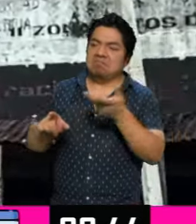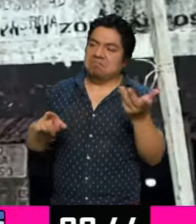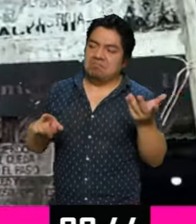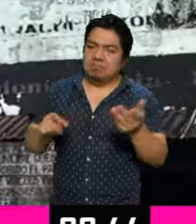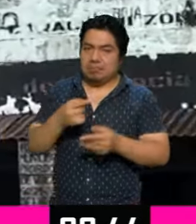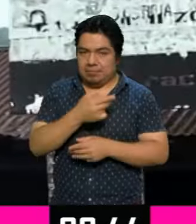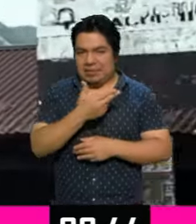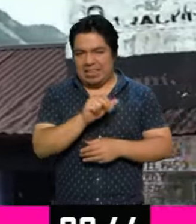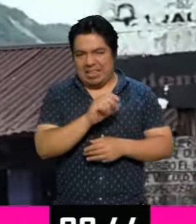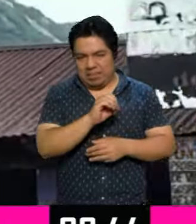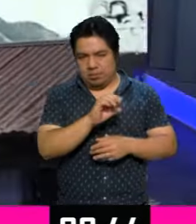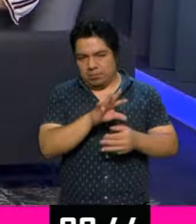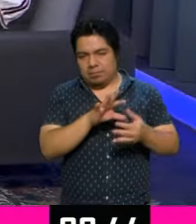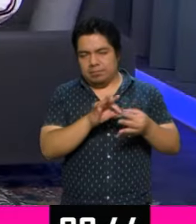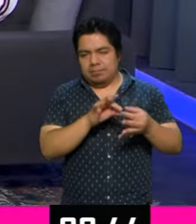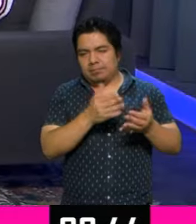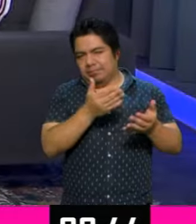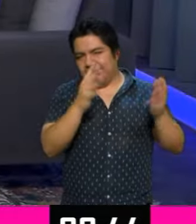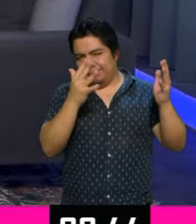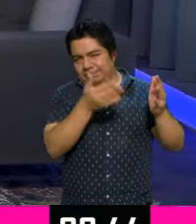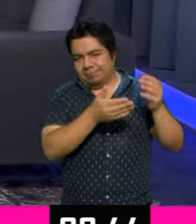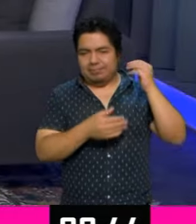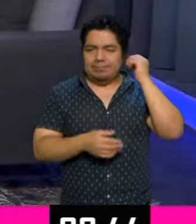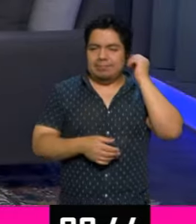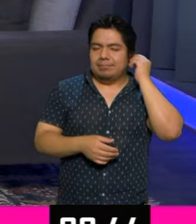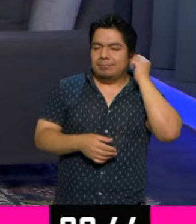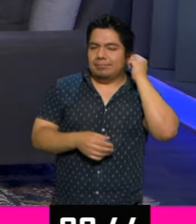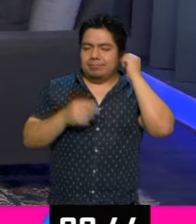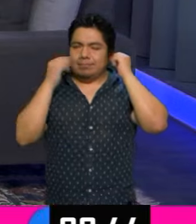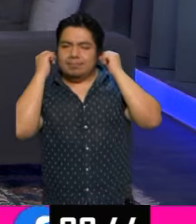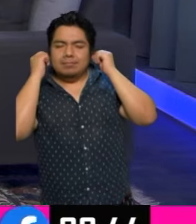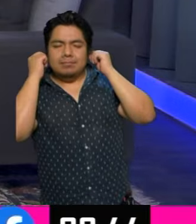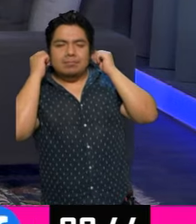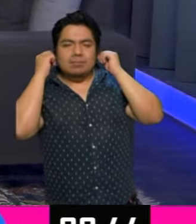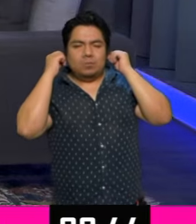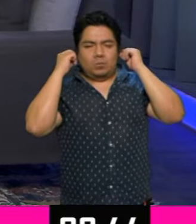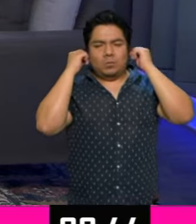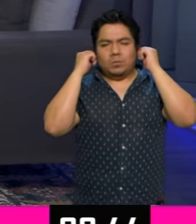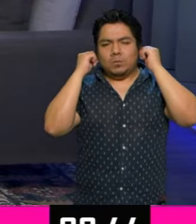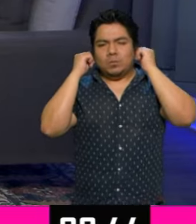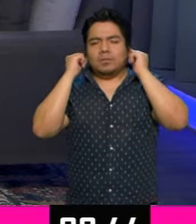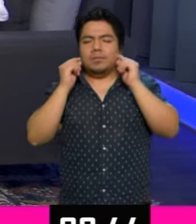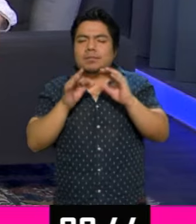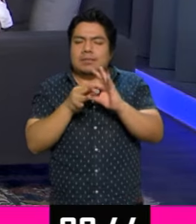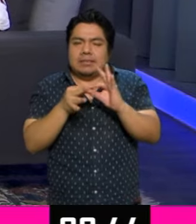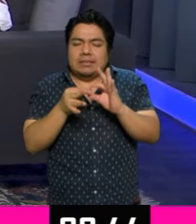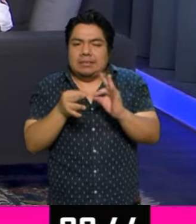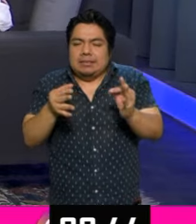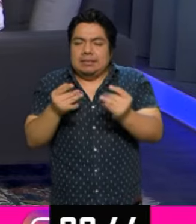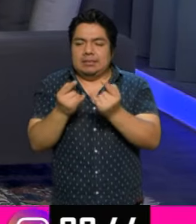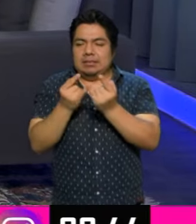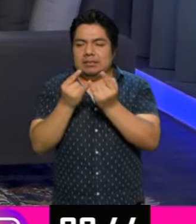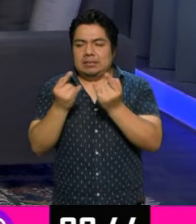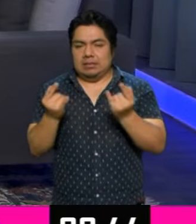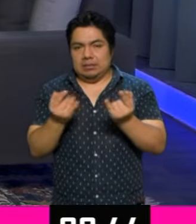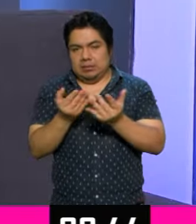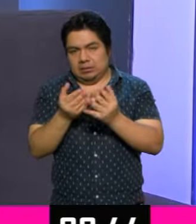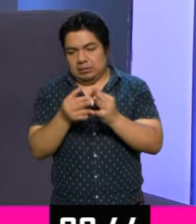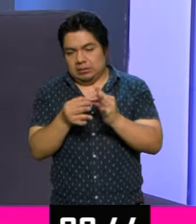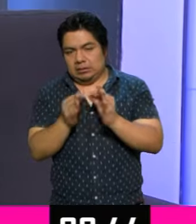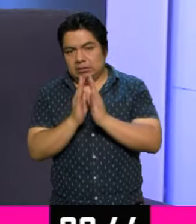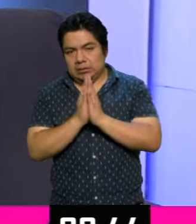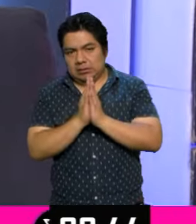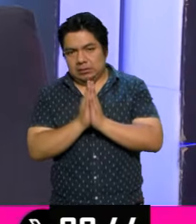que Héctor, que está aquí con nosotros, un aplauso para Héctor, sí señor. Nos la refresque. Nos platique un poquito y nos hables del documental, Héctor, bienvenido.